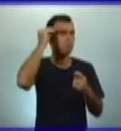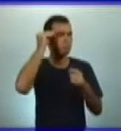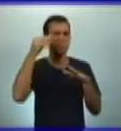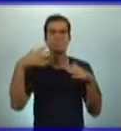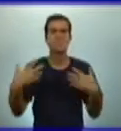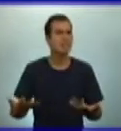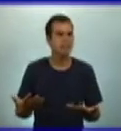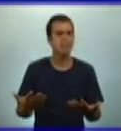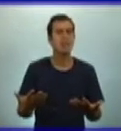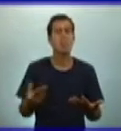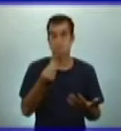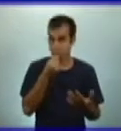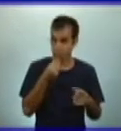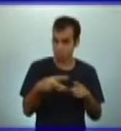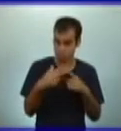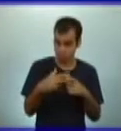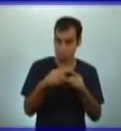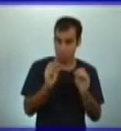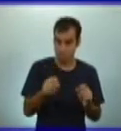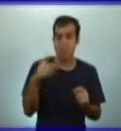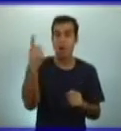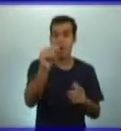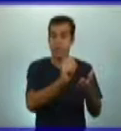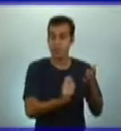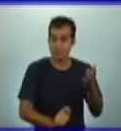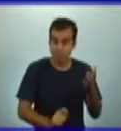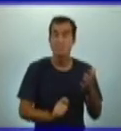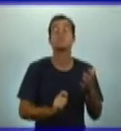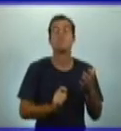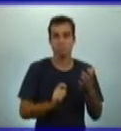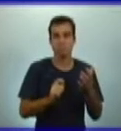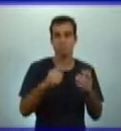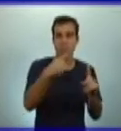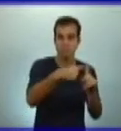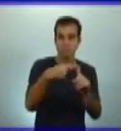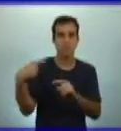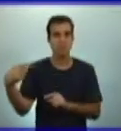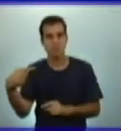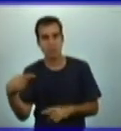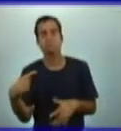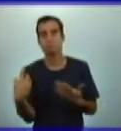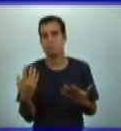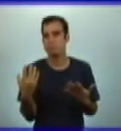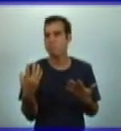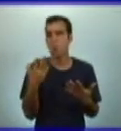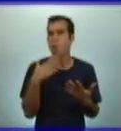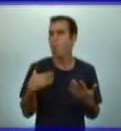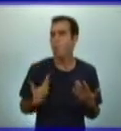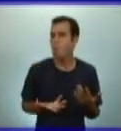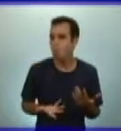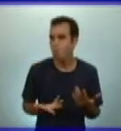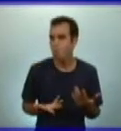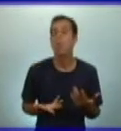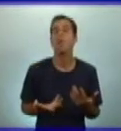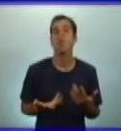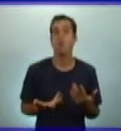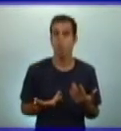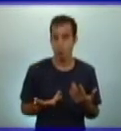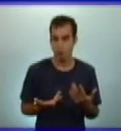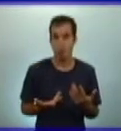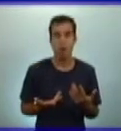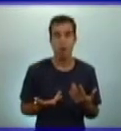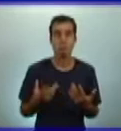poder resolver ejercicios de adición y sustracción aplicando el procedimiento escrito. Bueno, en primer lugar, los